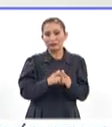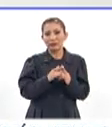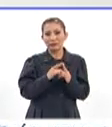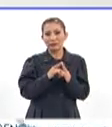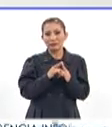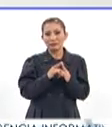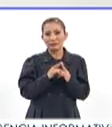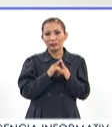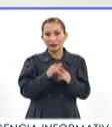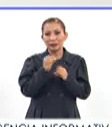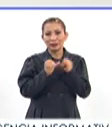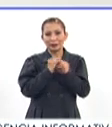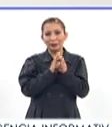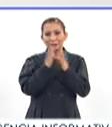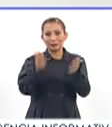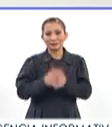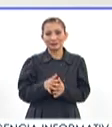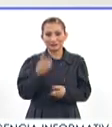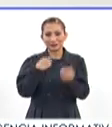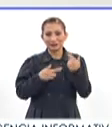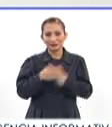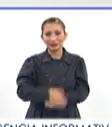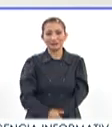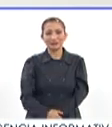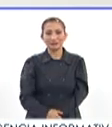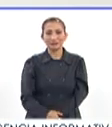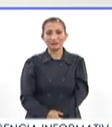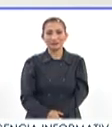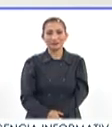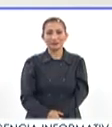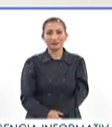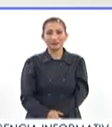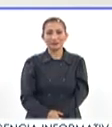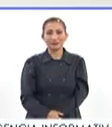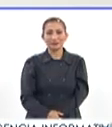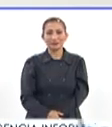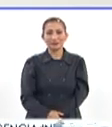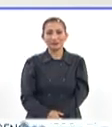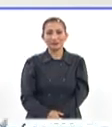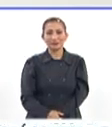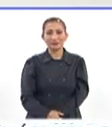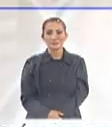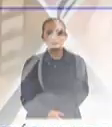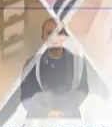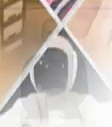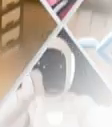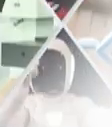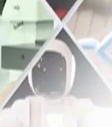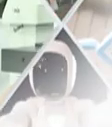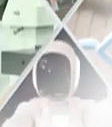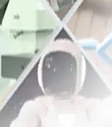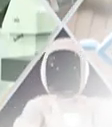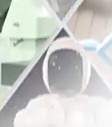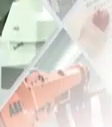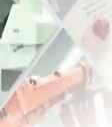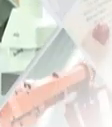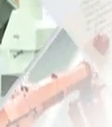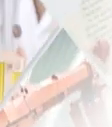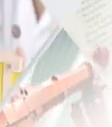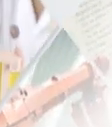la Feria Internacional del Libro. Regresamos.